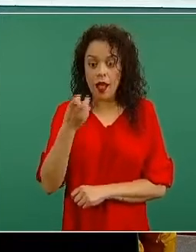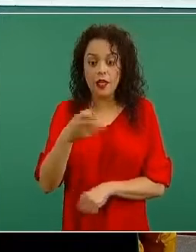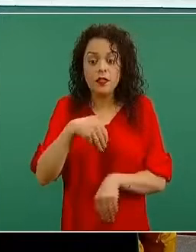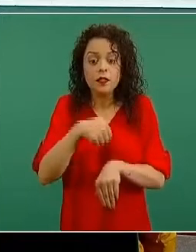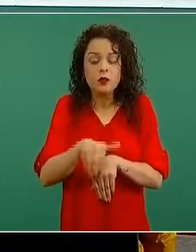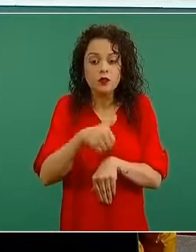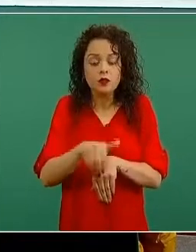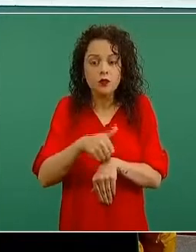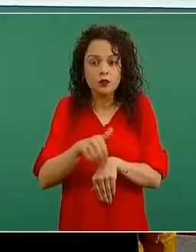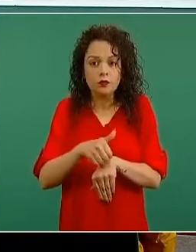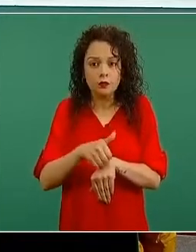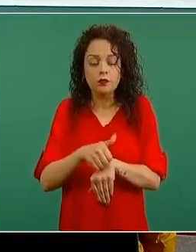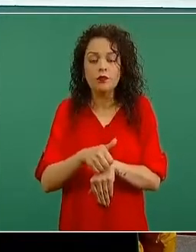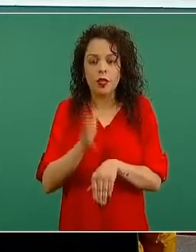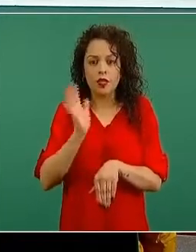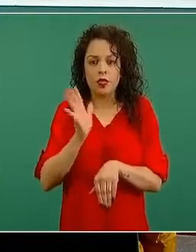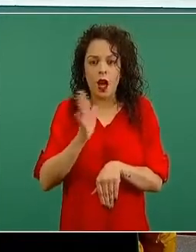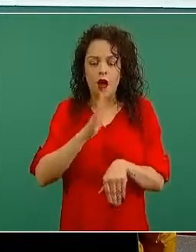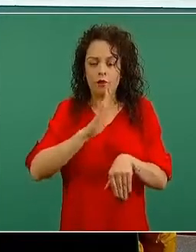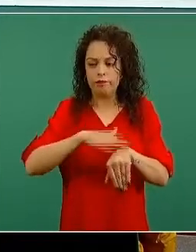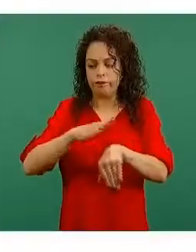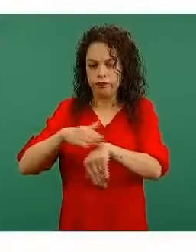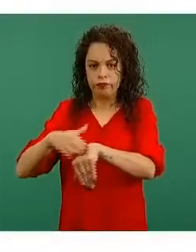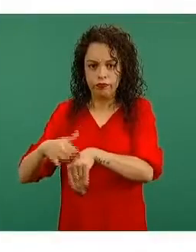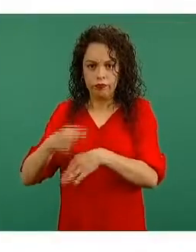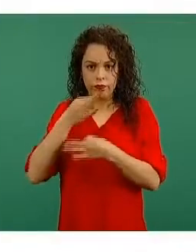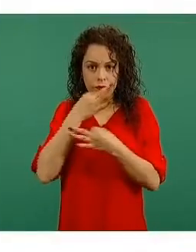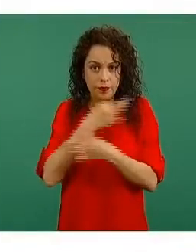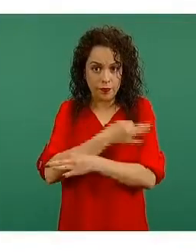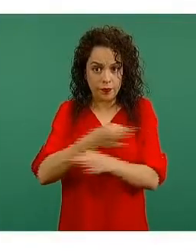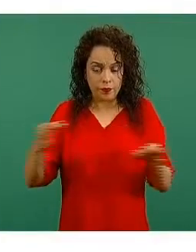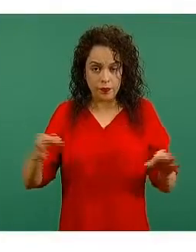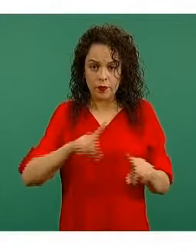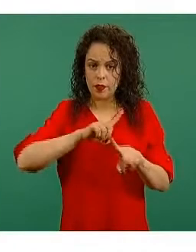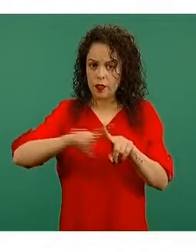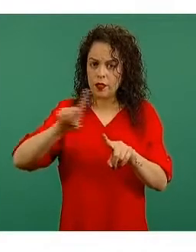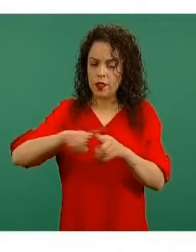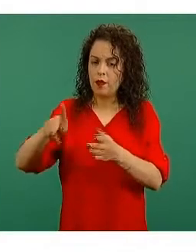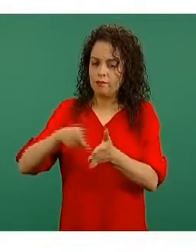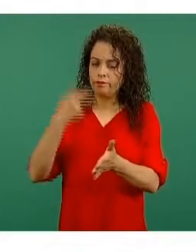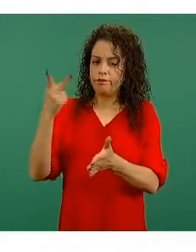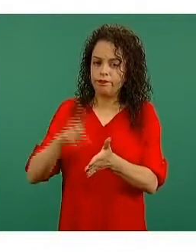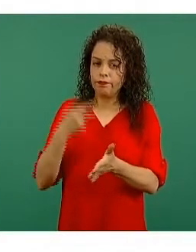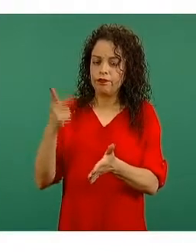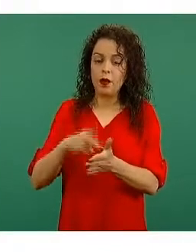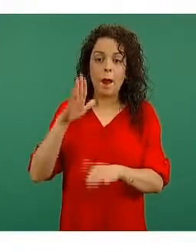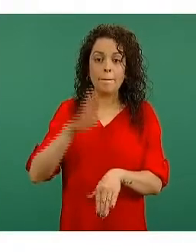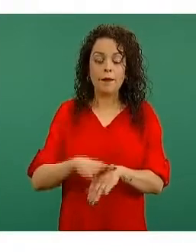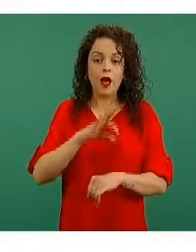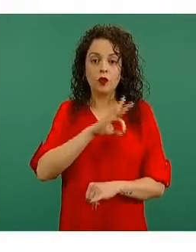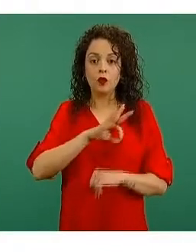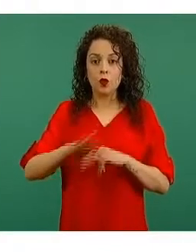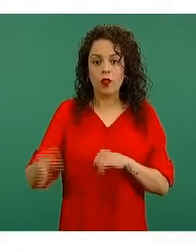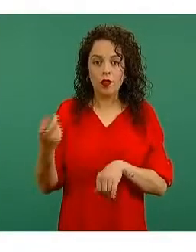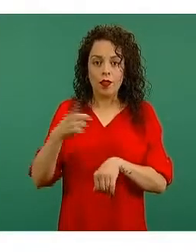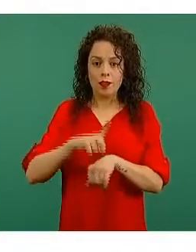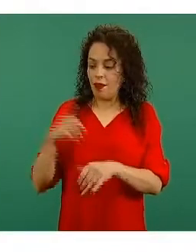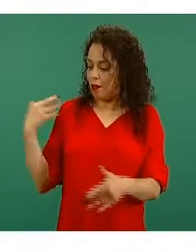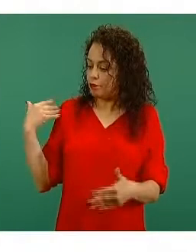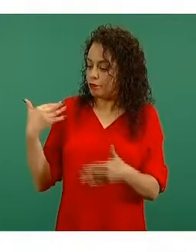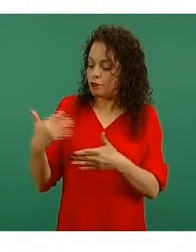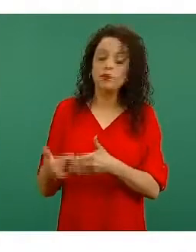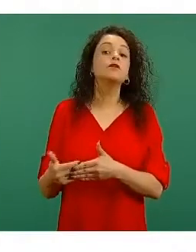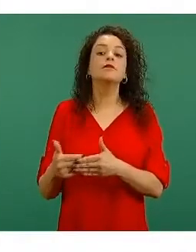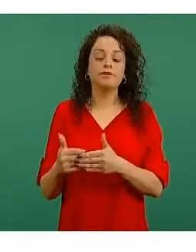hemos reportado y notificado en múltiples ocasiones y en los últimos, sobre todo días, ha ido